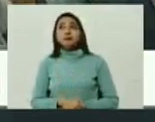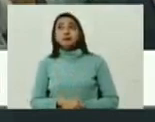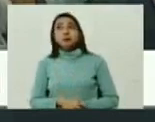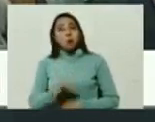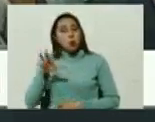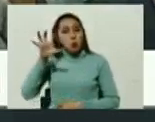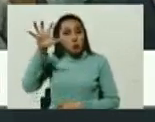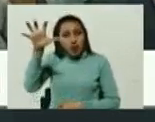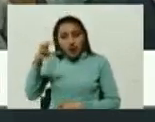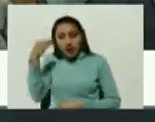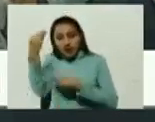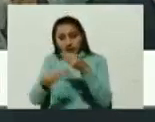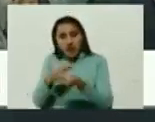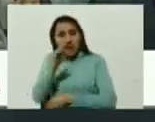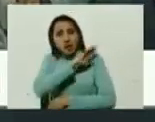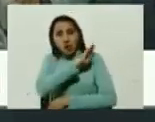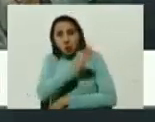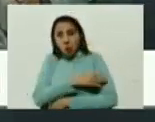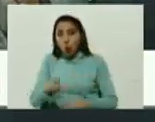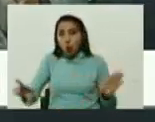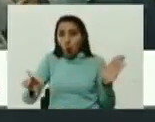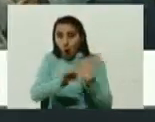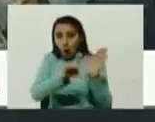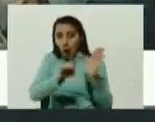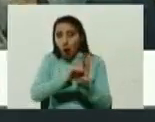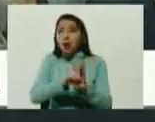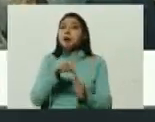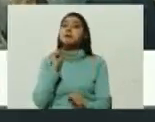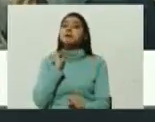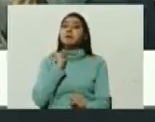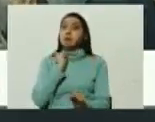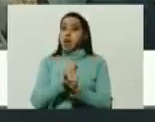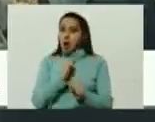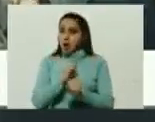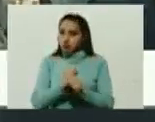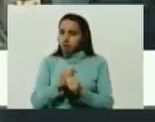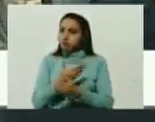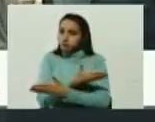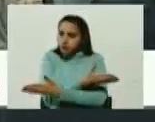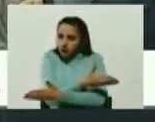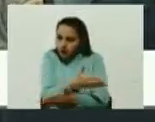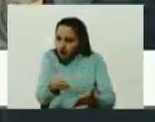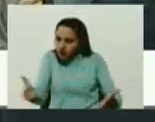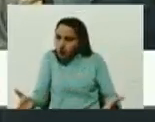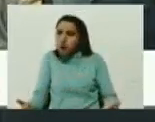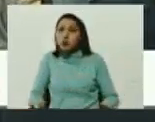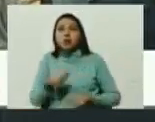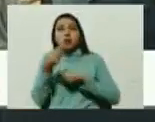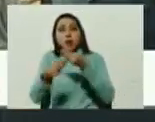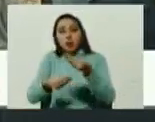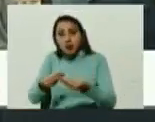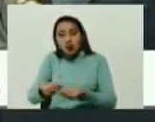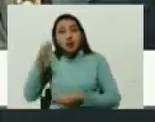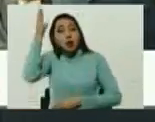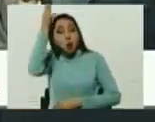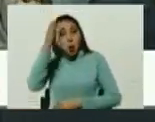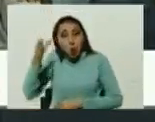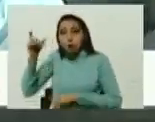poder legislativo hay que trabajar y generar las condiciones para sensibilizar